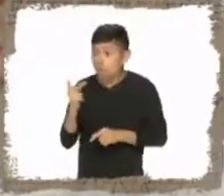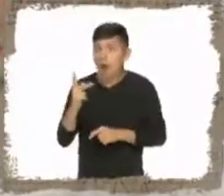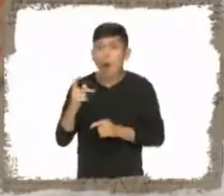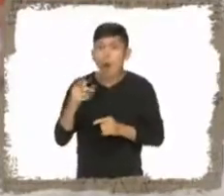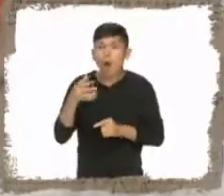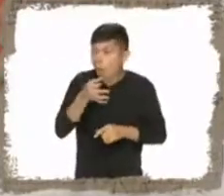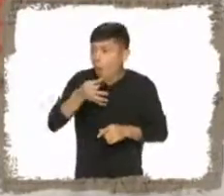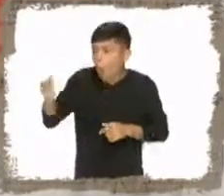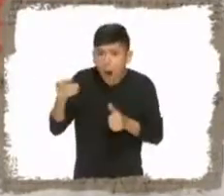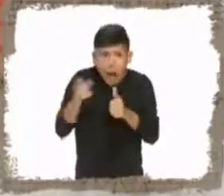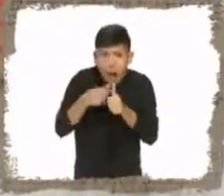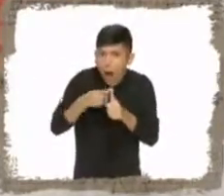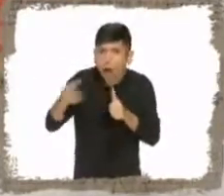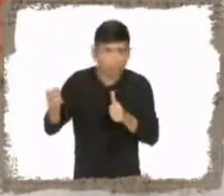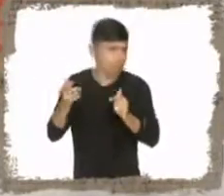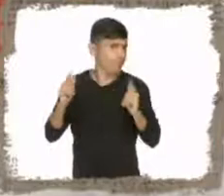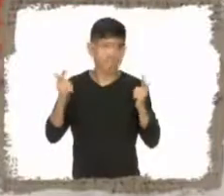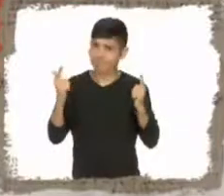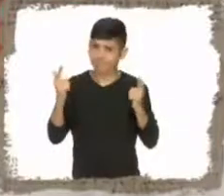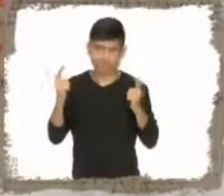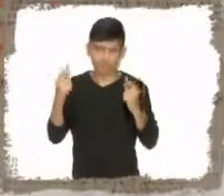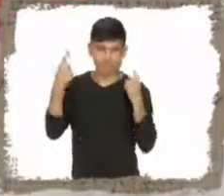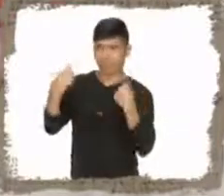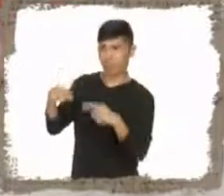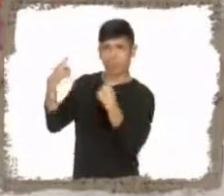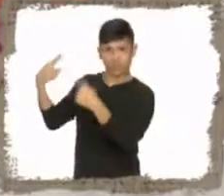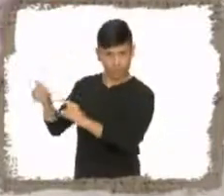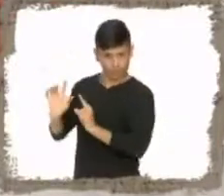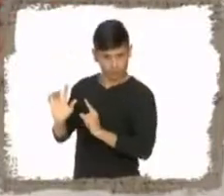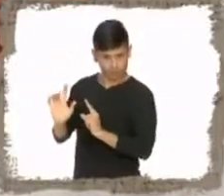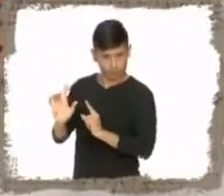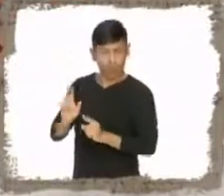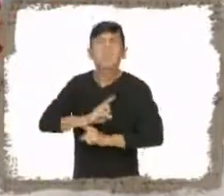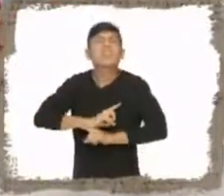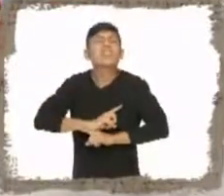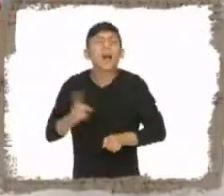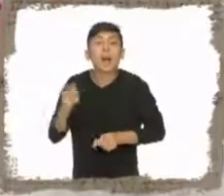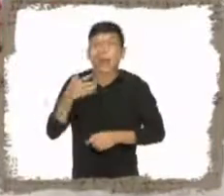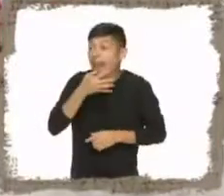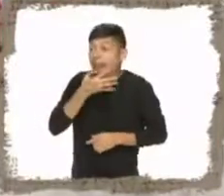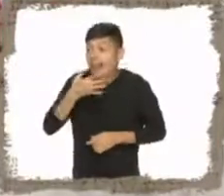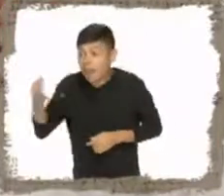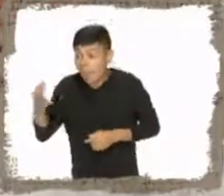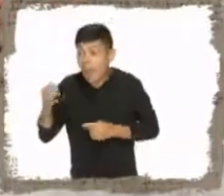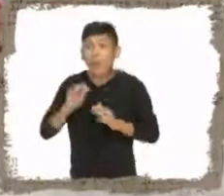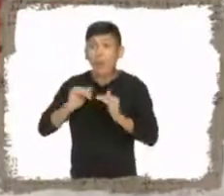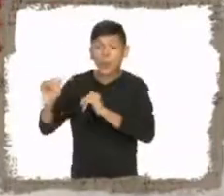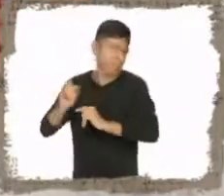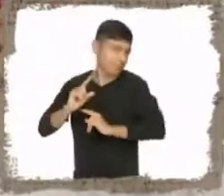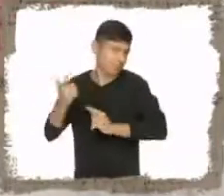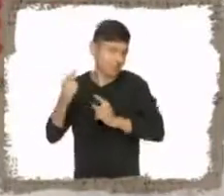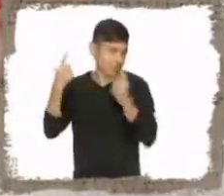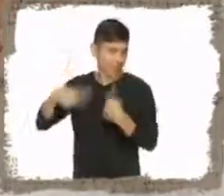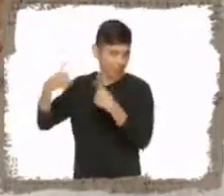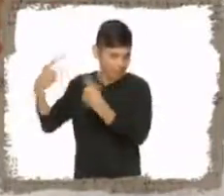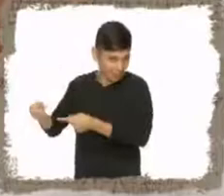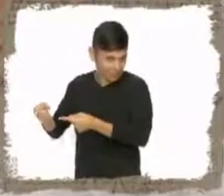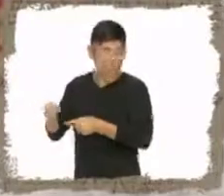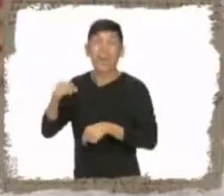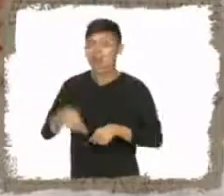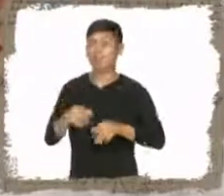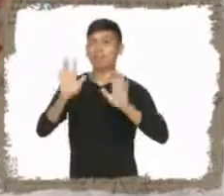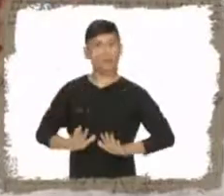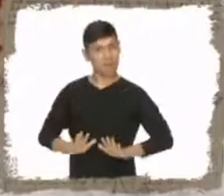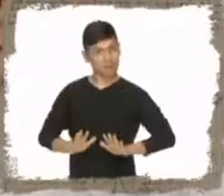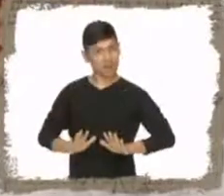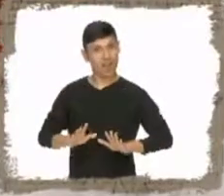en el mundo que tengan el mismo dibujo en las huellas de los dedos. Ni siquiera los hermanos gemelos. Ahora sí,